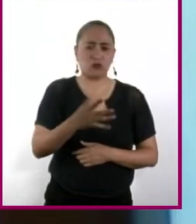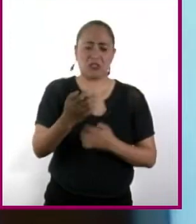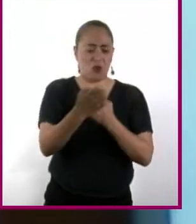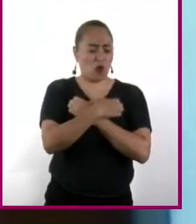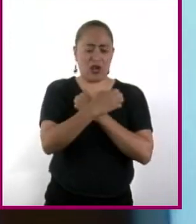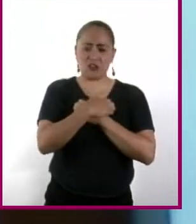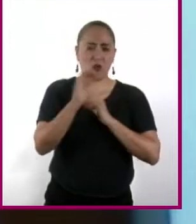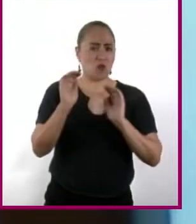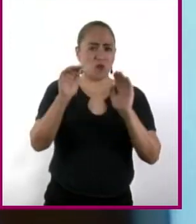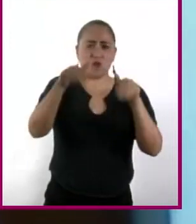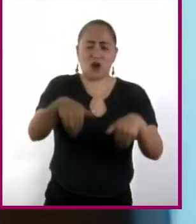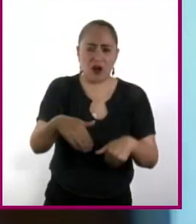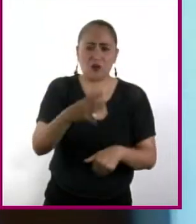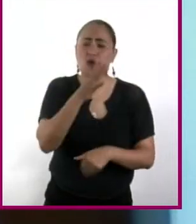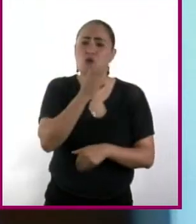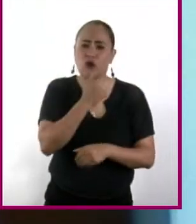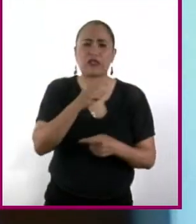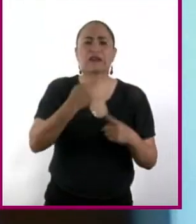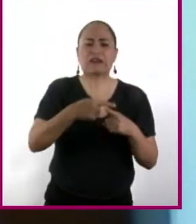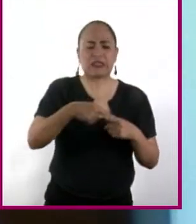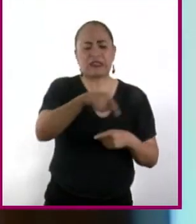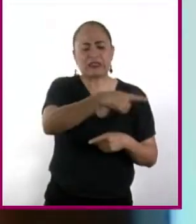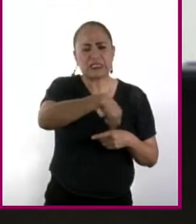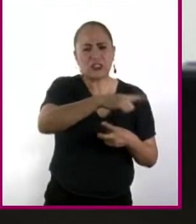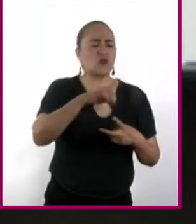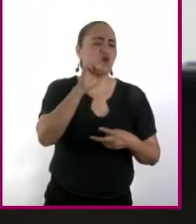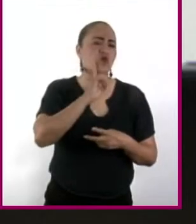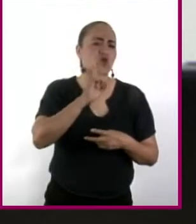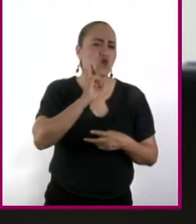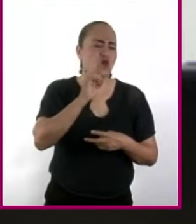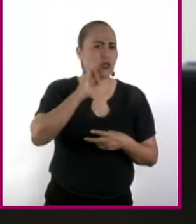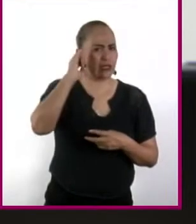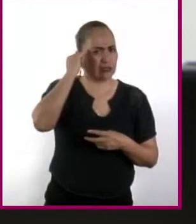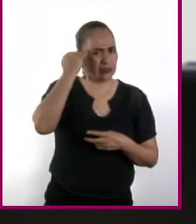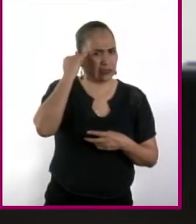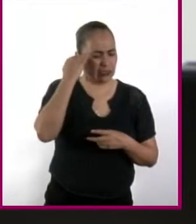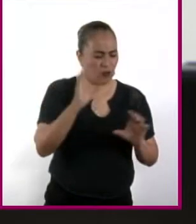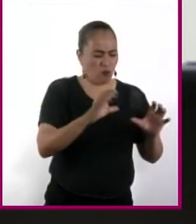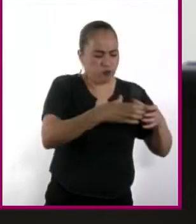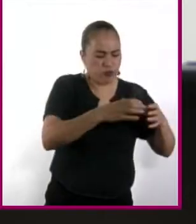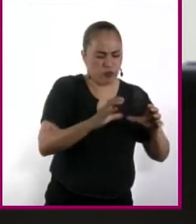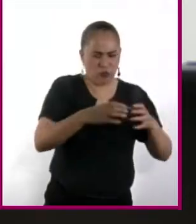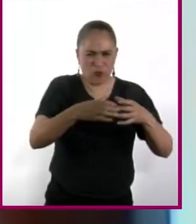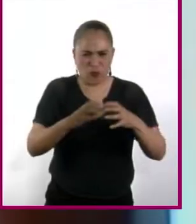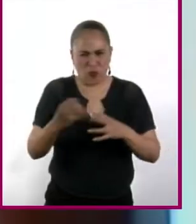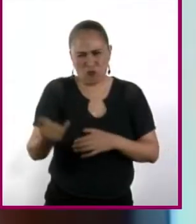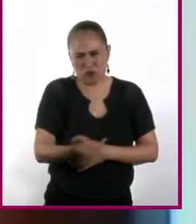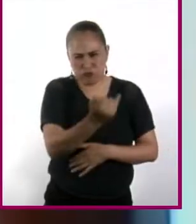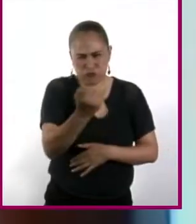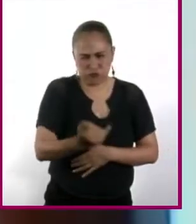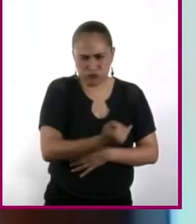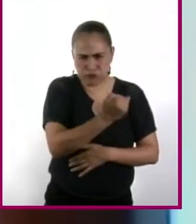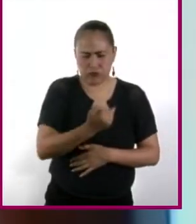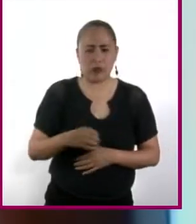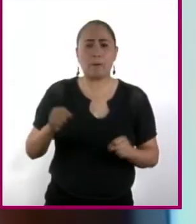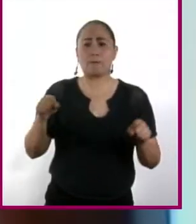educación son mujeres indígenas en comunidades monolingües, ¿no? Y por otra parte cambian